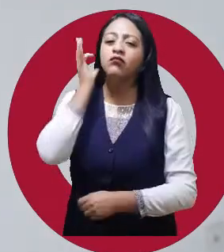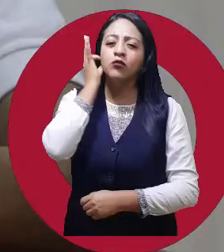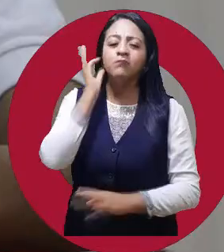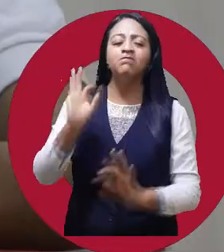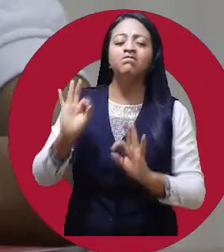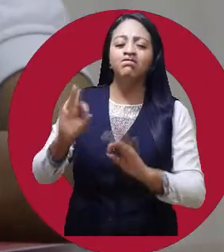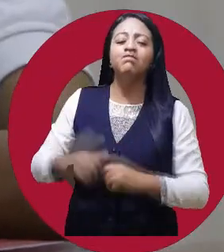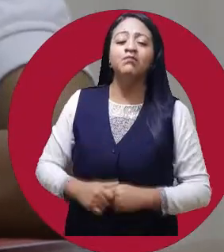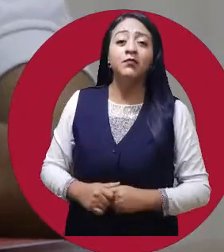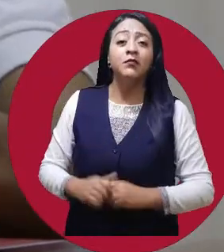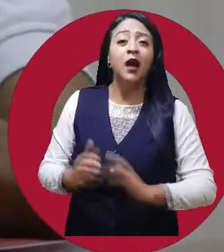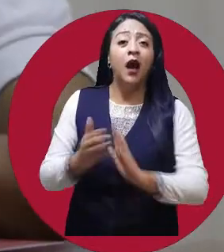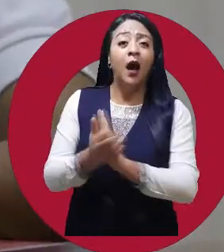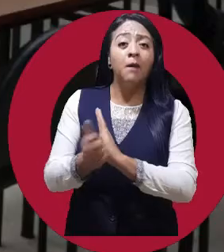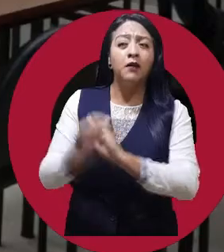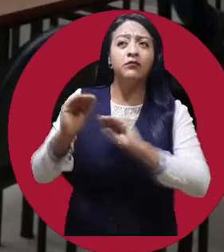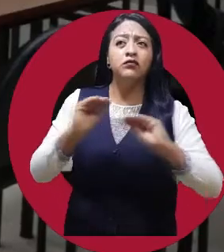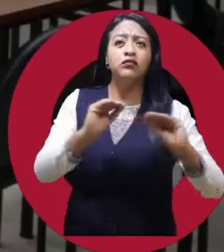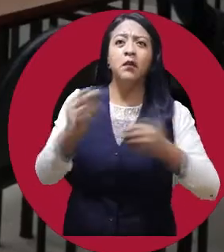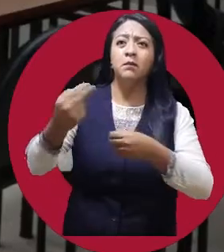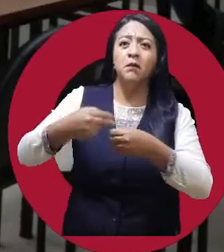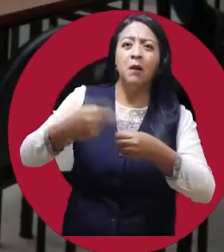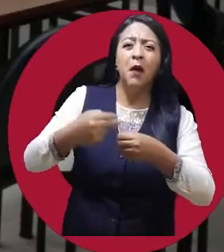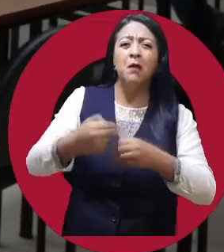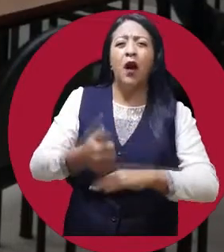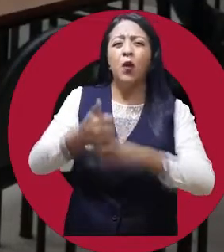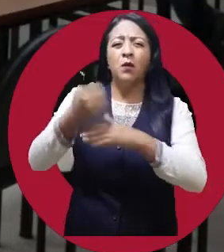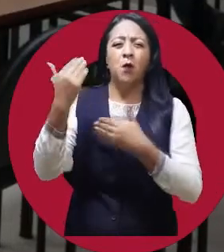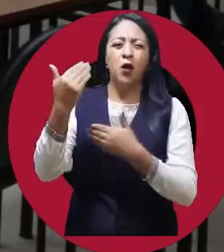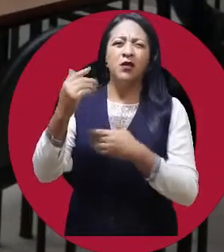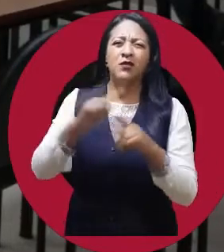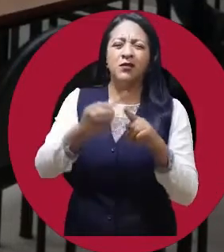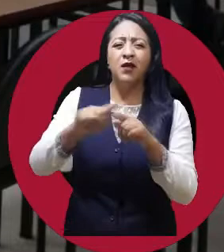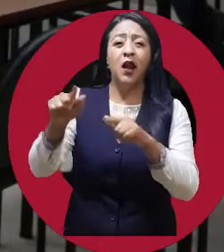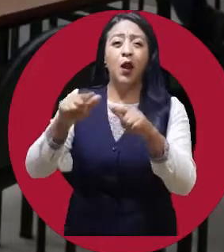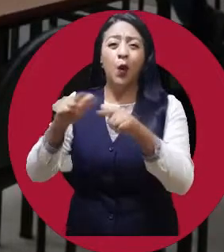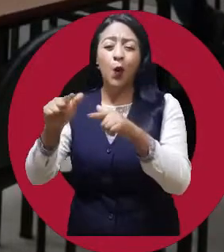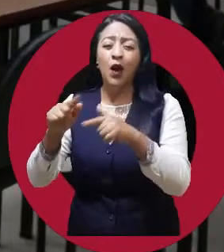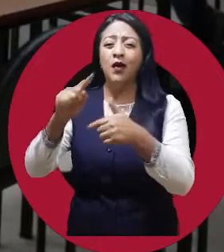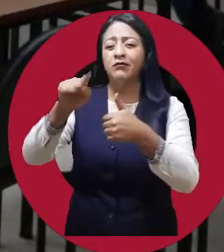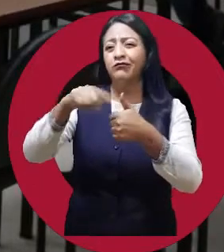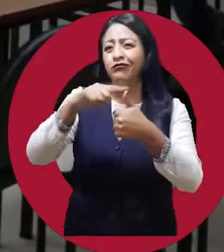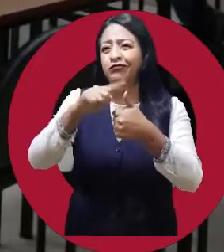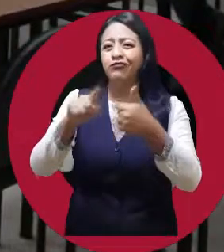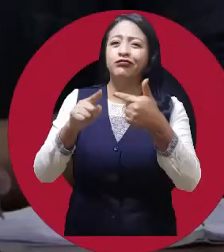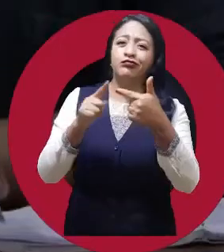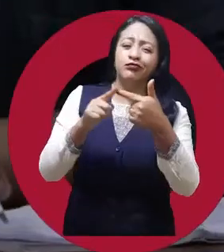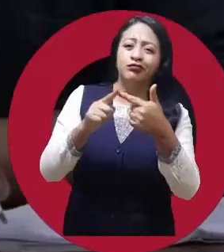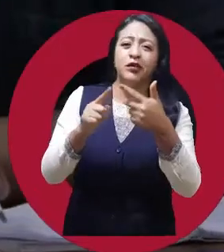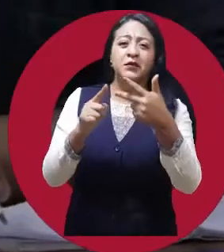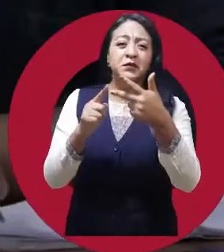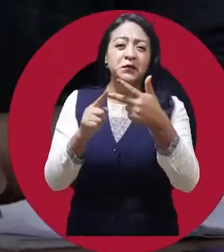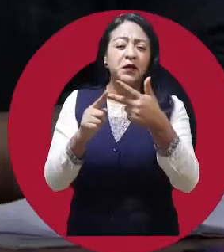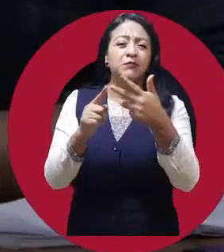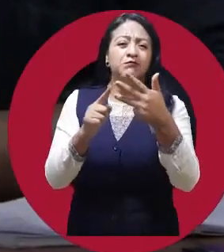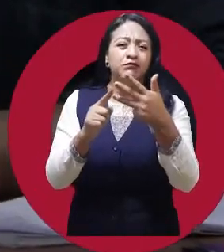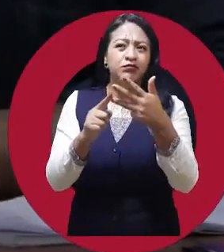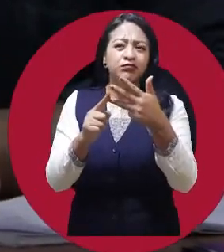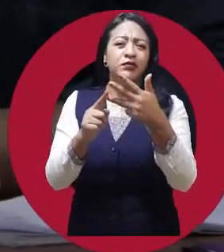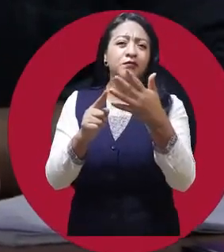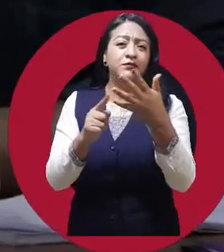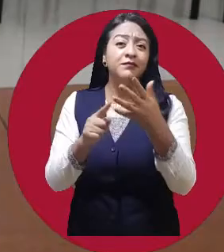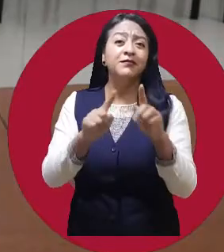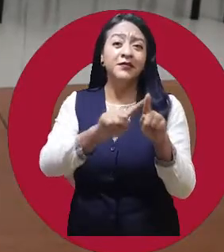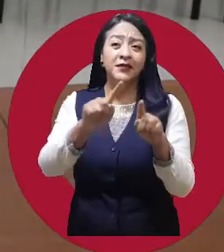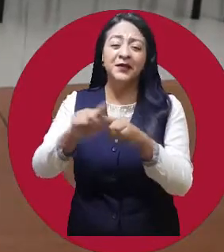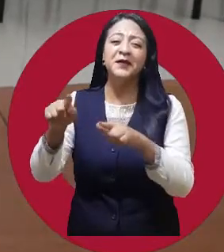mujeres. En esta capacitación participaron tenientes políticos de Miguel Egas Cabezas, San Rafael, Eugenio Espejo, Quichinche, San Juan de Irumán,